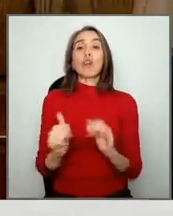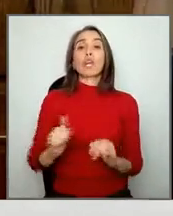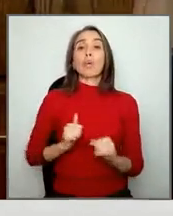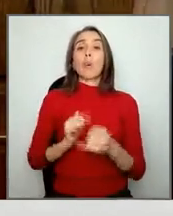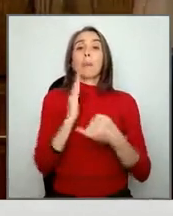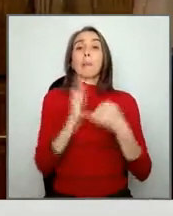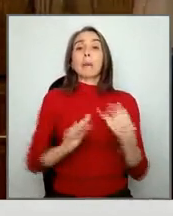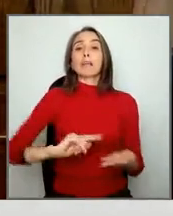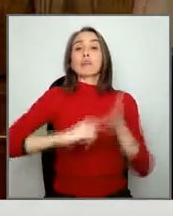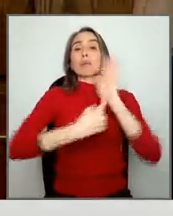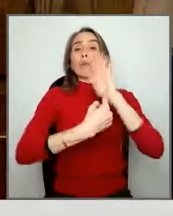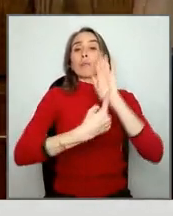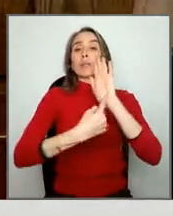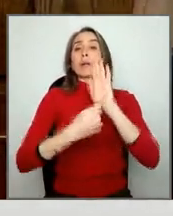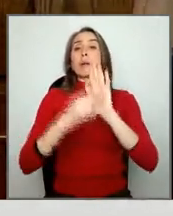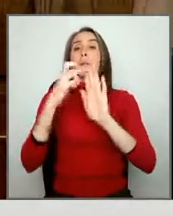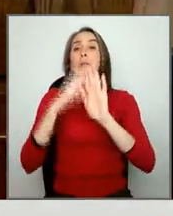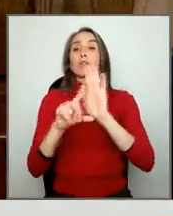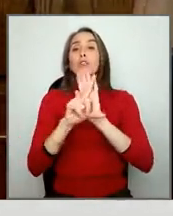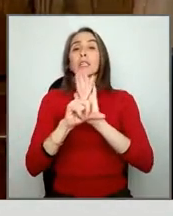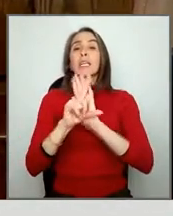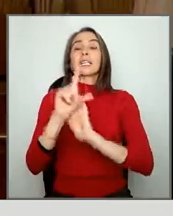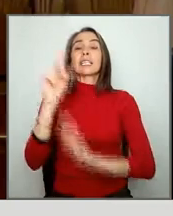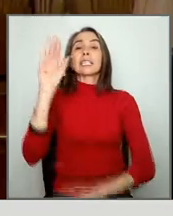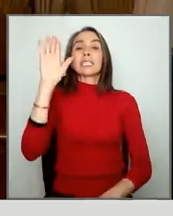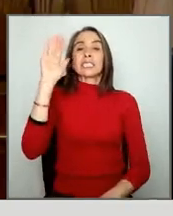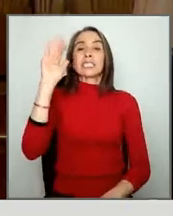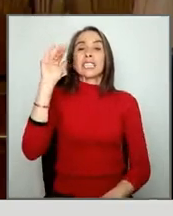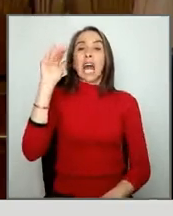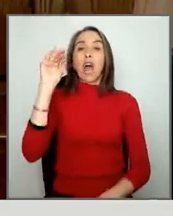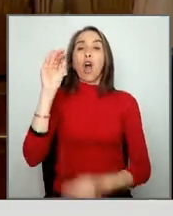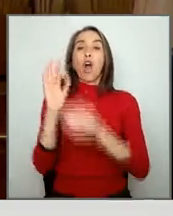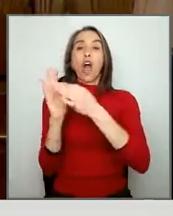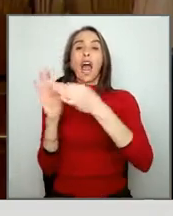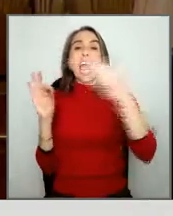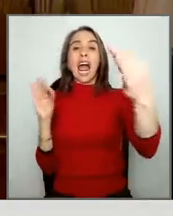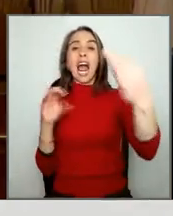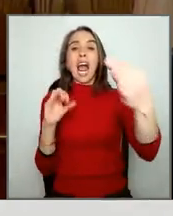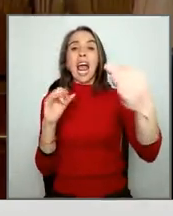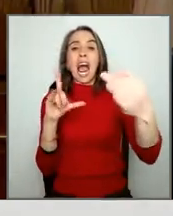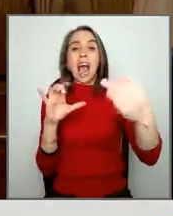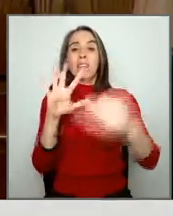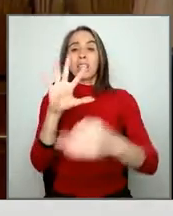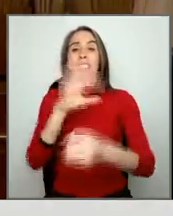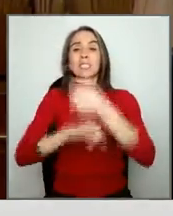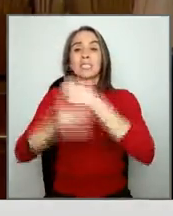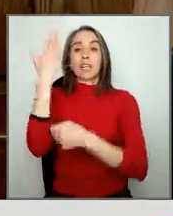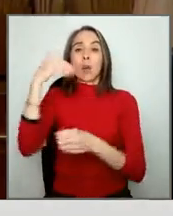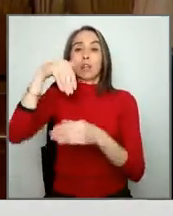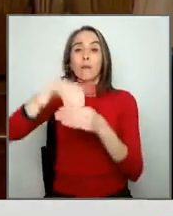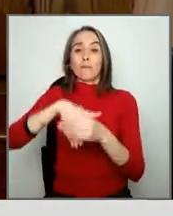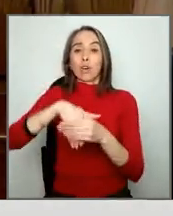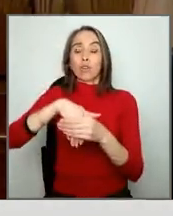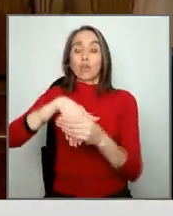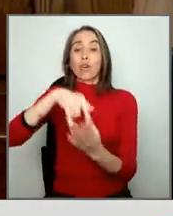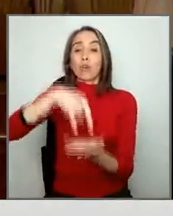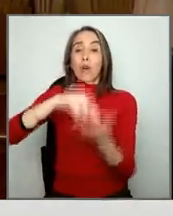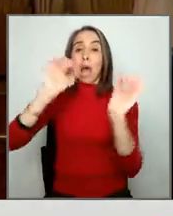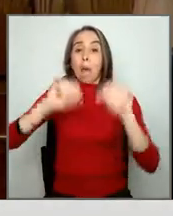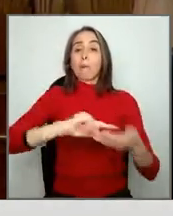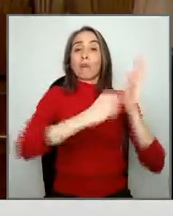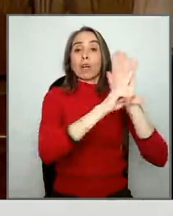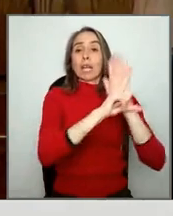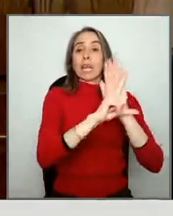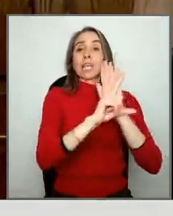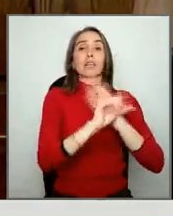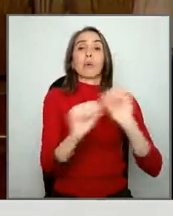proyecto de ley xiaocables que votamos hace cuatro Casi cinco años atrás cinco años atrás y que todavía no se puede implementar porque el reglamento que se tenía que